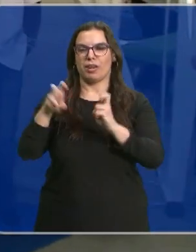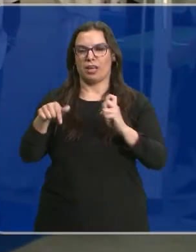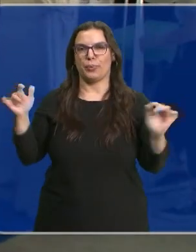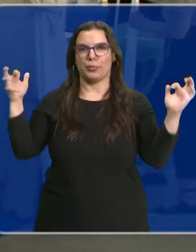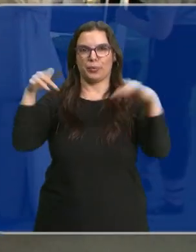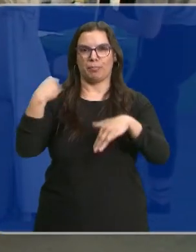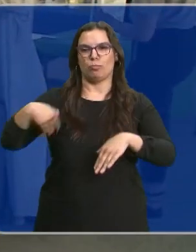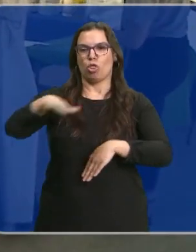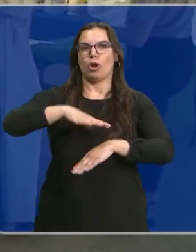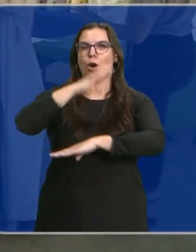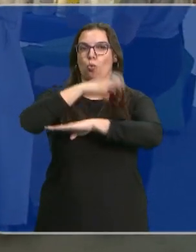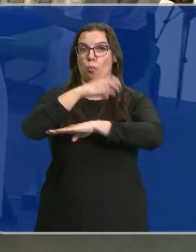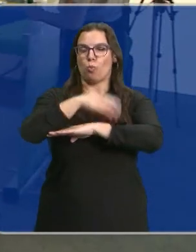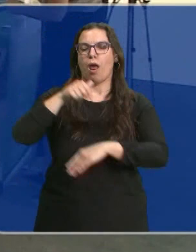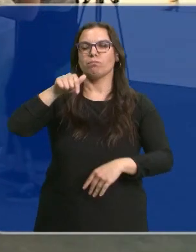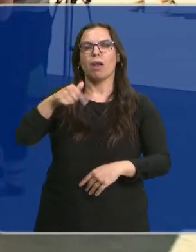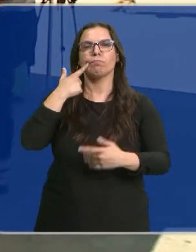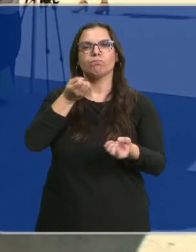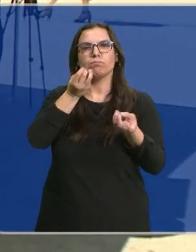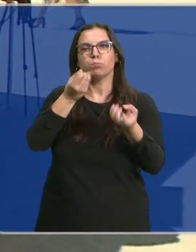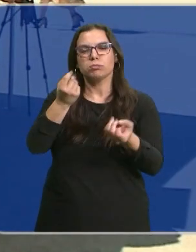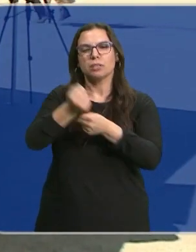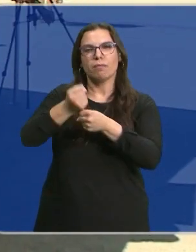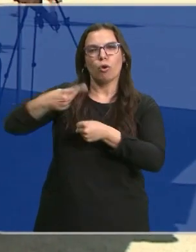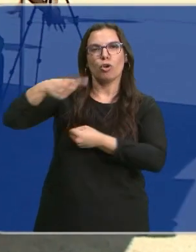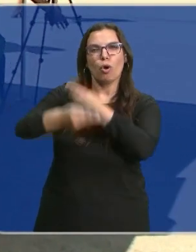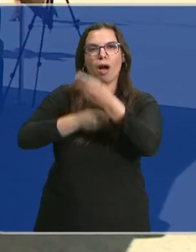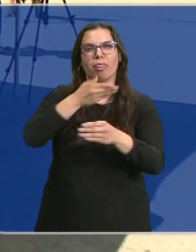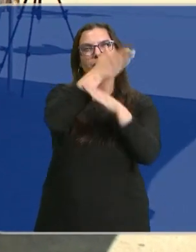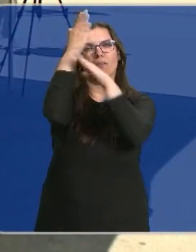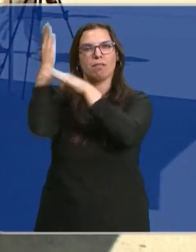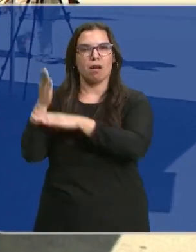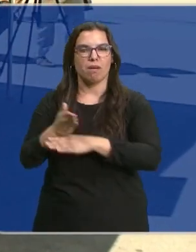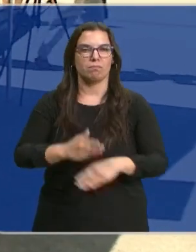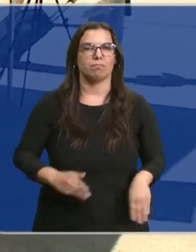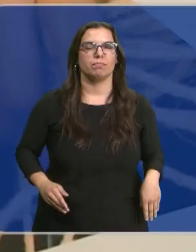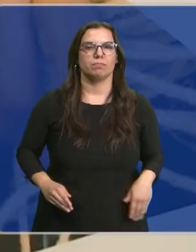punto a la cúpula del milenio para informar acerca del trabajo de cooperación que realizan.